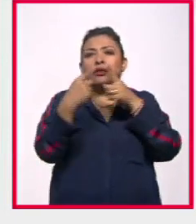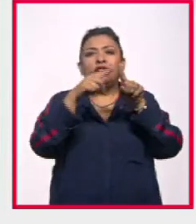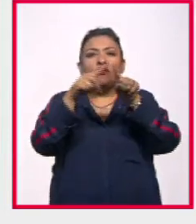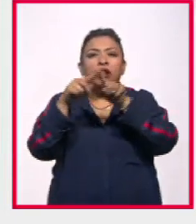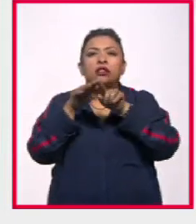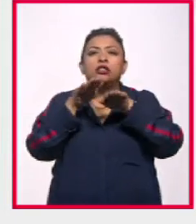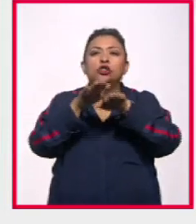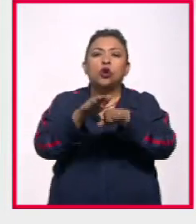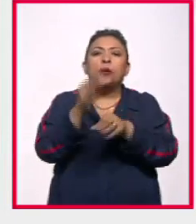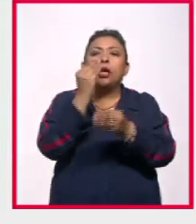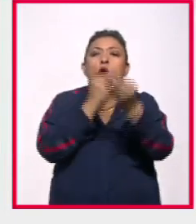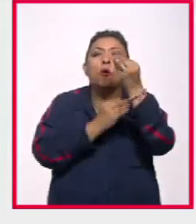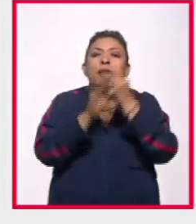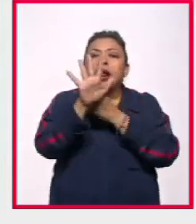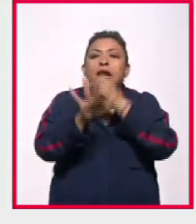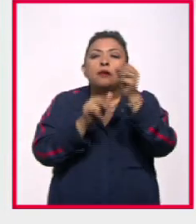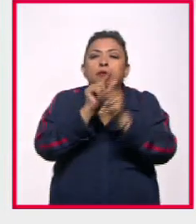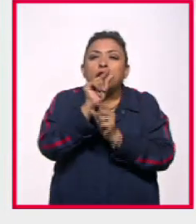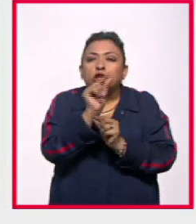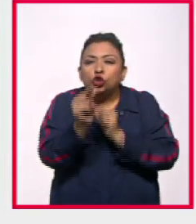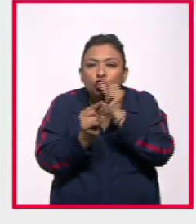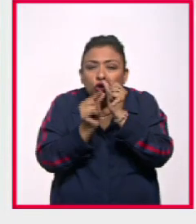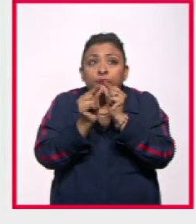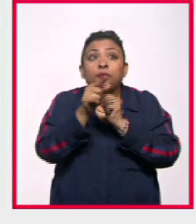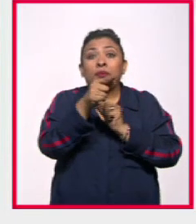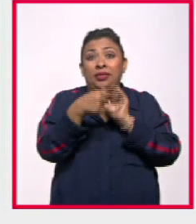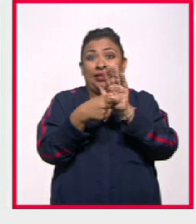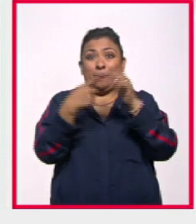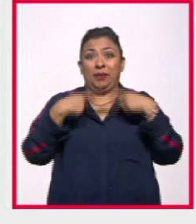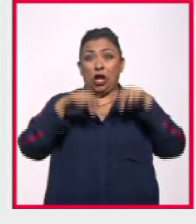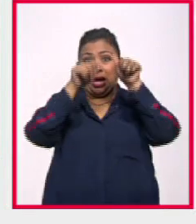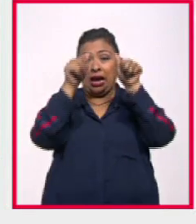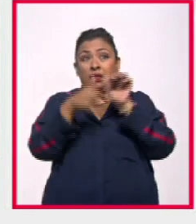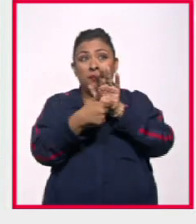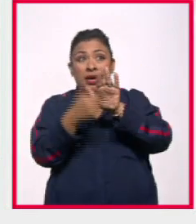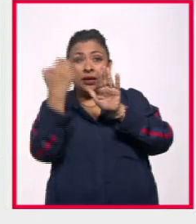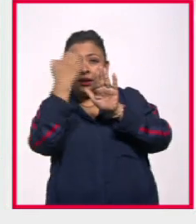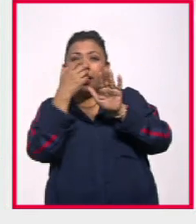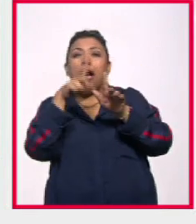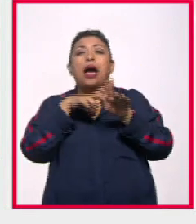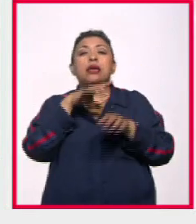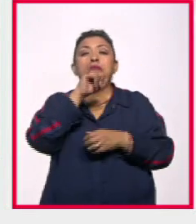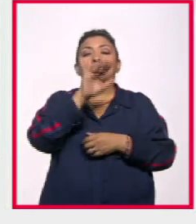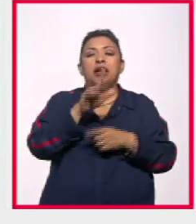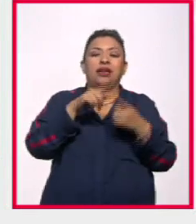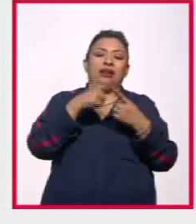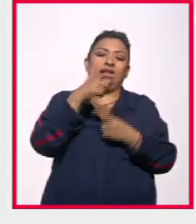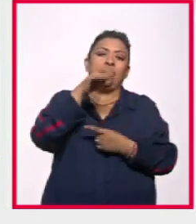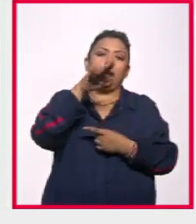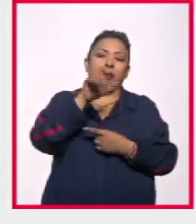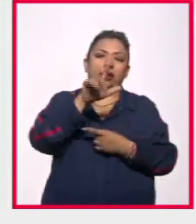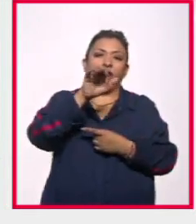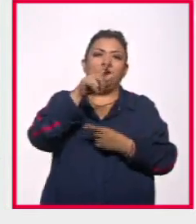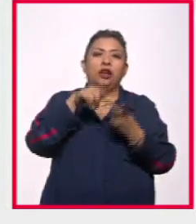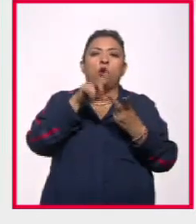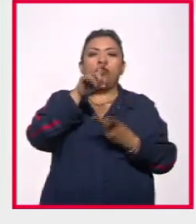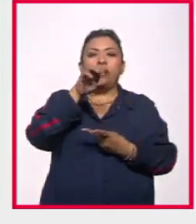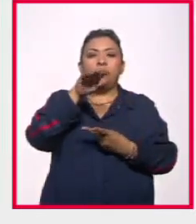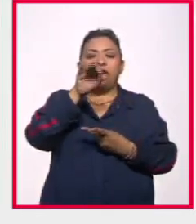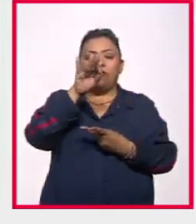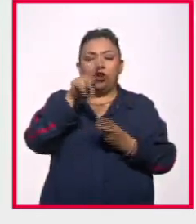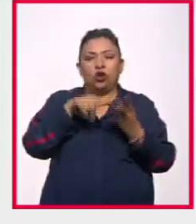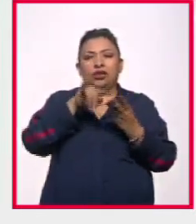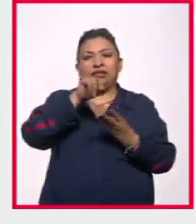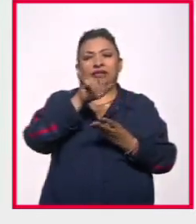de la entomofagia. Entre los artistas que muestran su obra se encuentran imágenes de Gabriel Figueroa, Demián Flores,